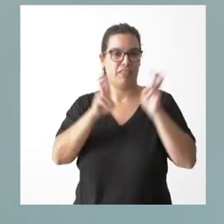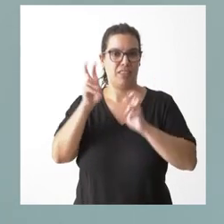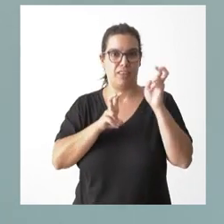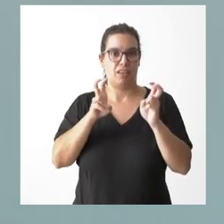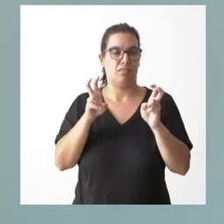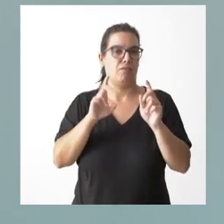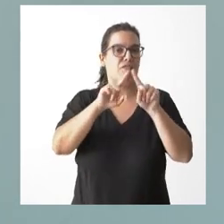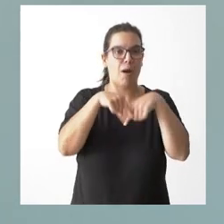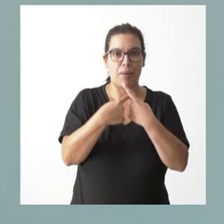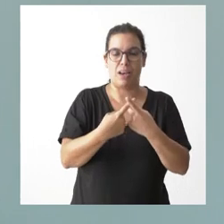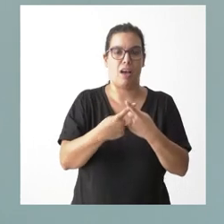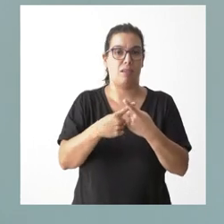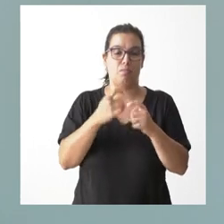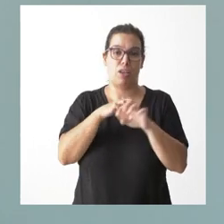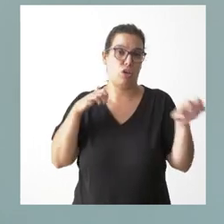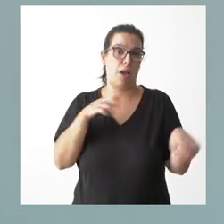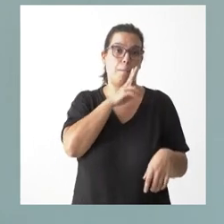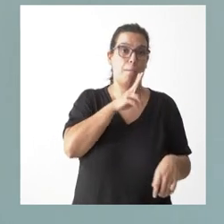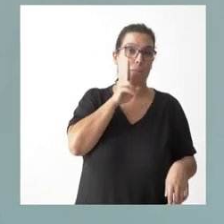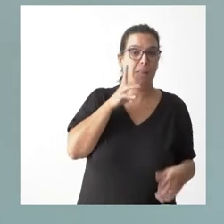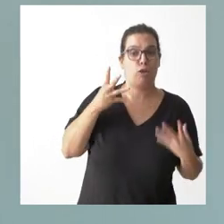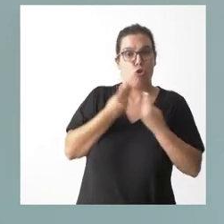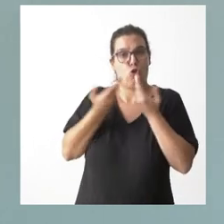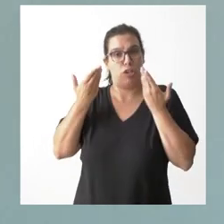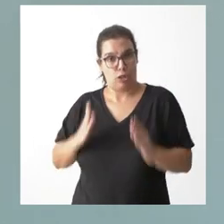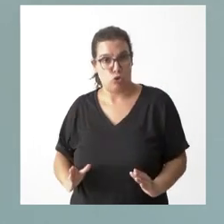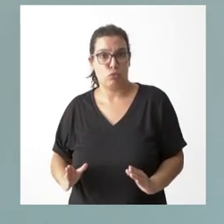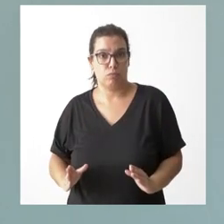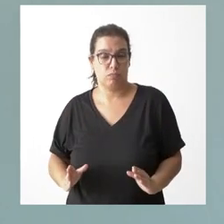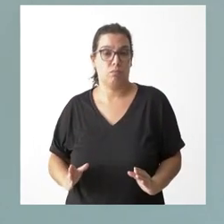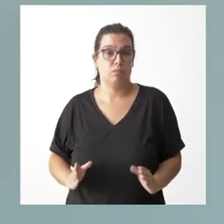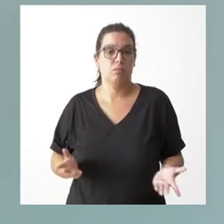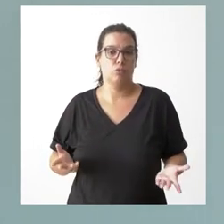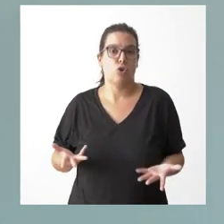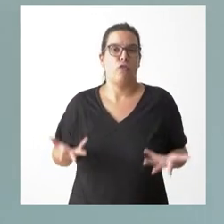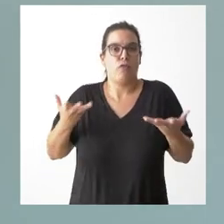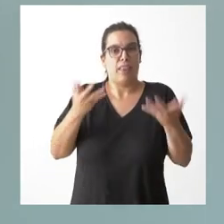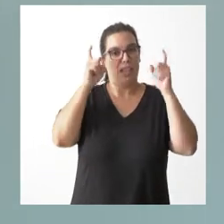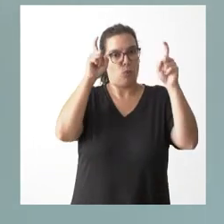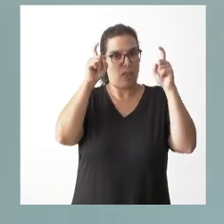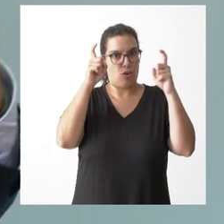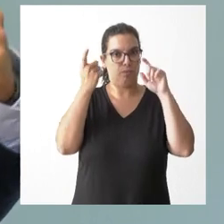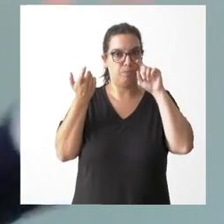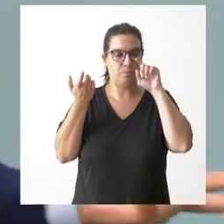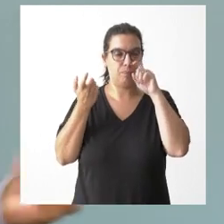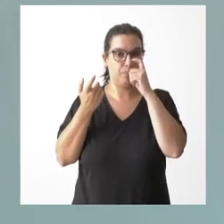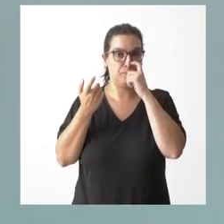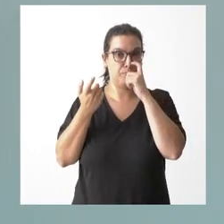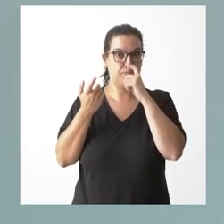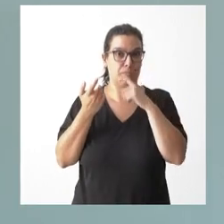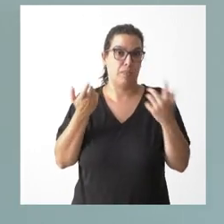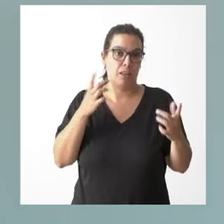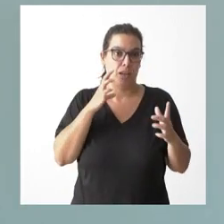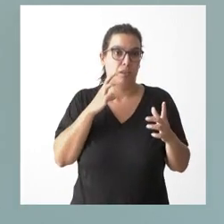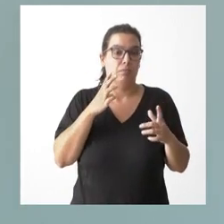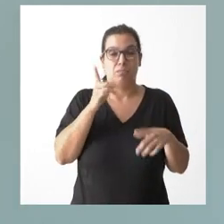familias fundamentalmente de la madre acompañada por los hijos y que reciben ese servicio educativo y que requiere, como he señalado